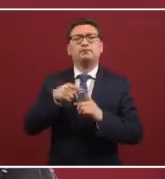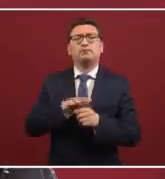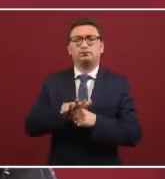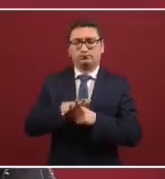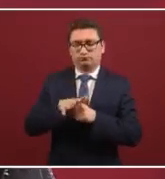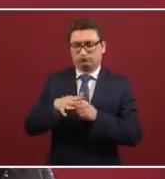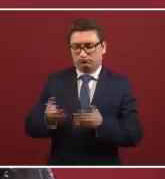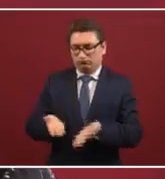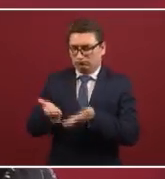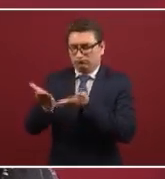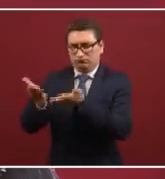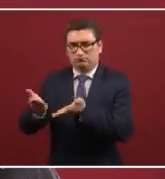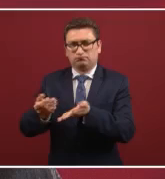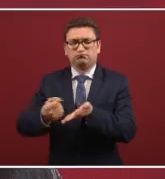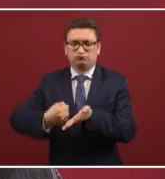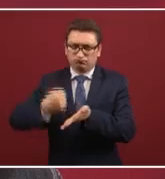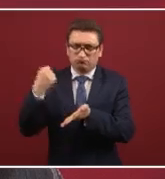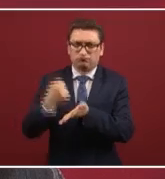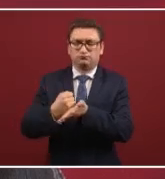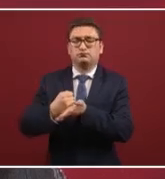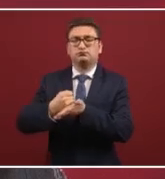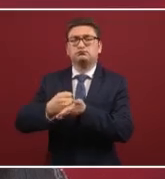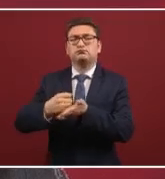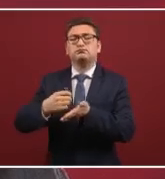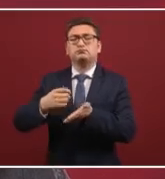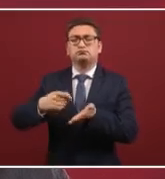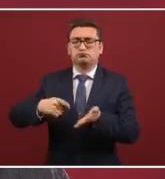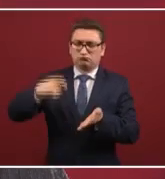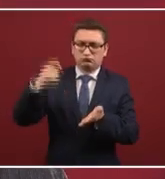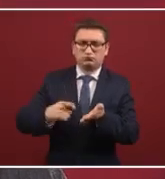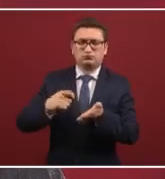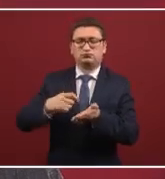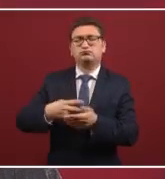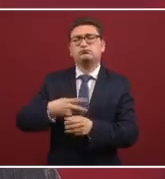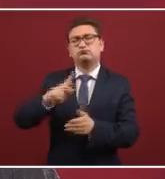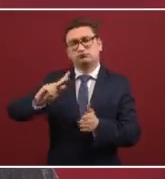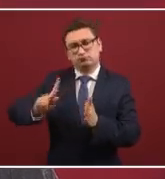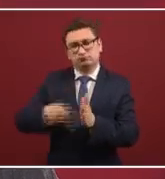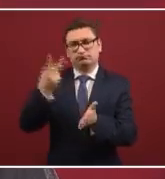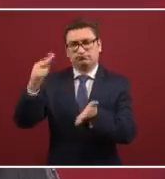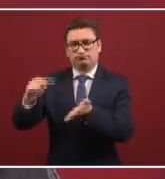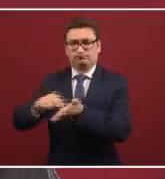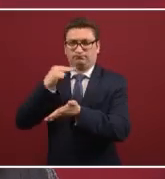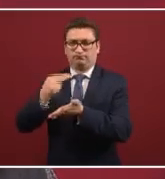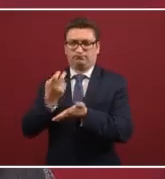apruebe y ratifique este tratado.